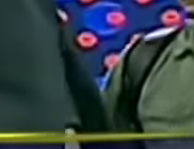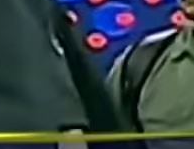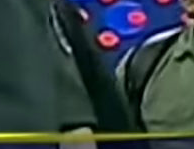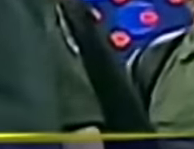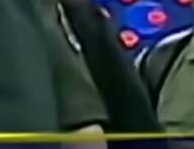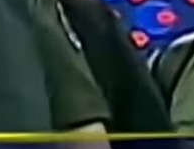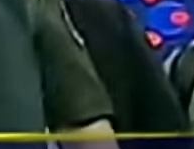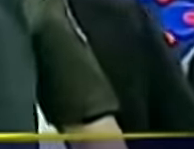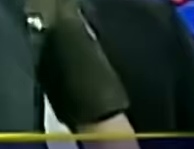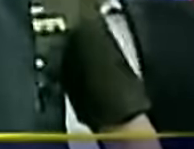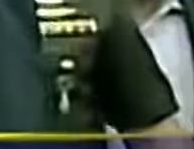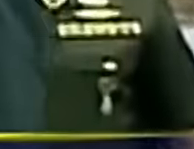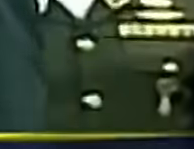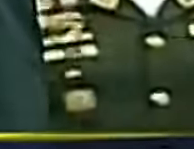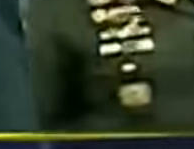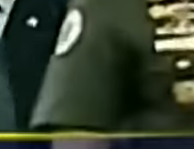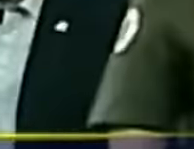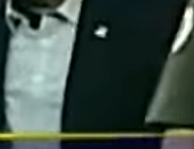Acuerdo de Ginebra de